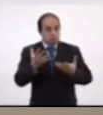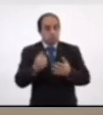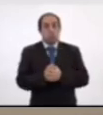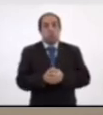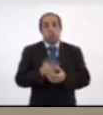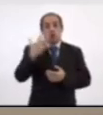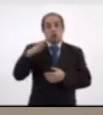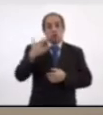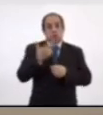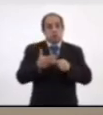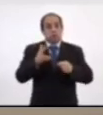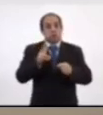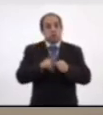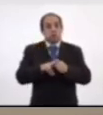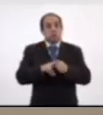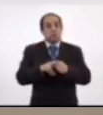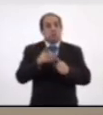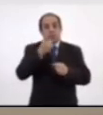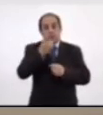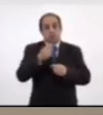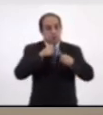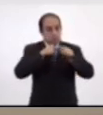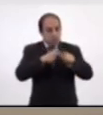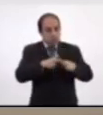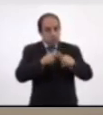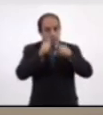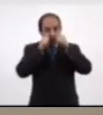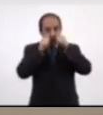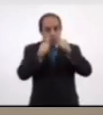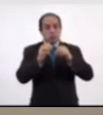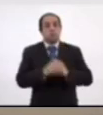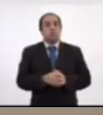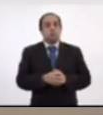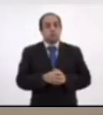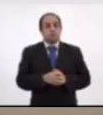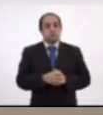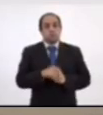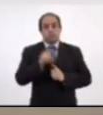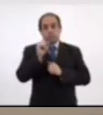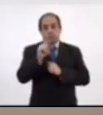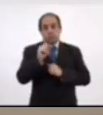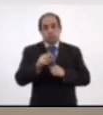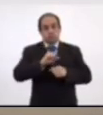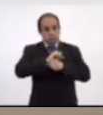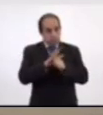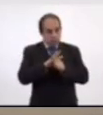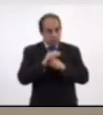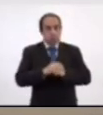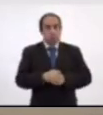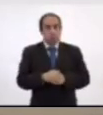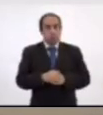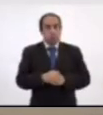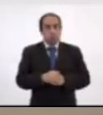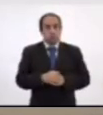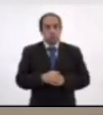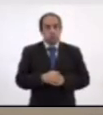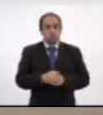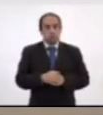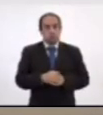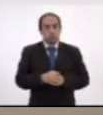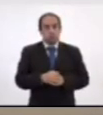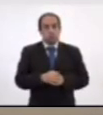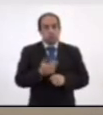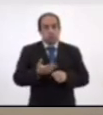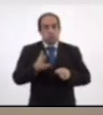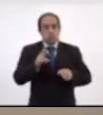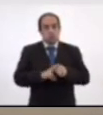hospitales, como les mencionaba, son los que se mantendrán atendiendo también COVID. El Hospital de Infectología de